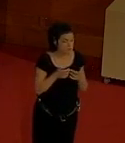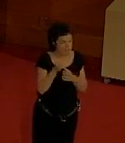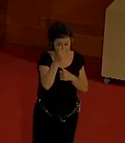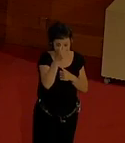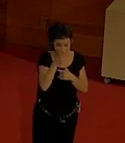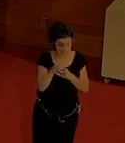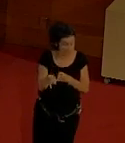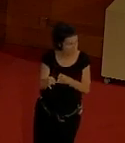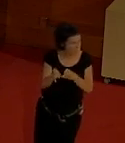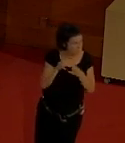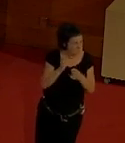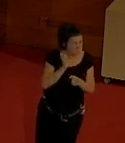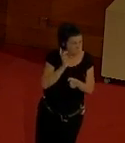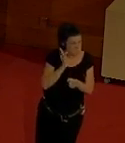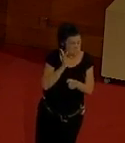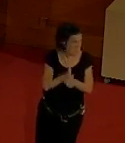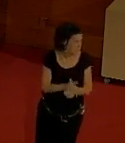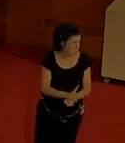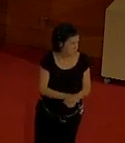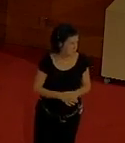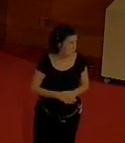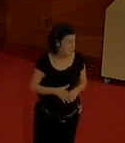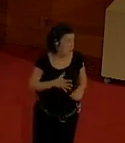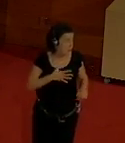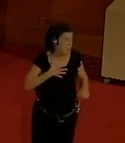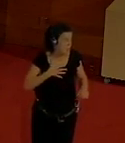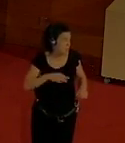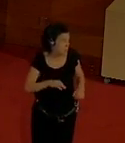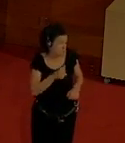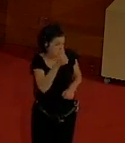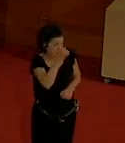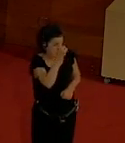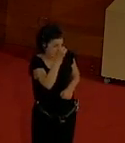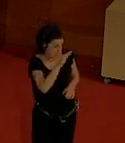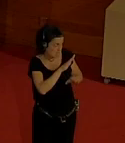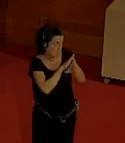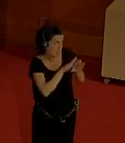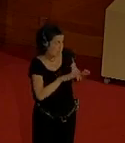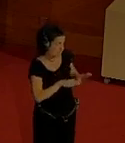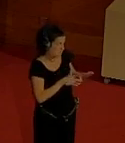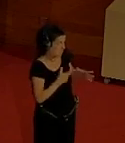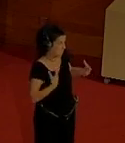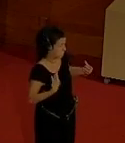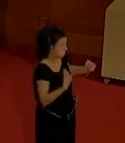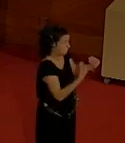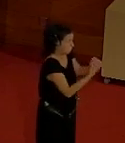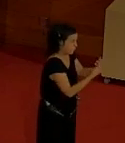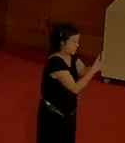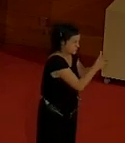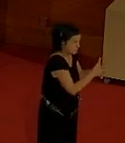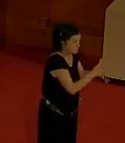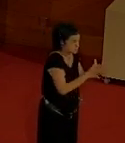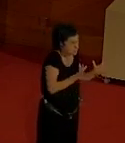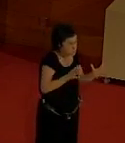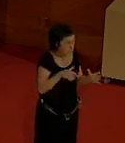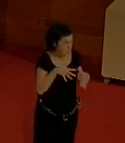a su a su órbita otra cosa es que India eh opte Por eso finalmente o no digo que ahora mismo me resultaría